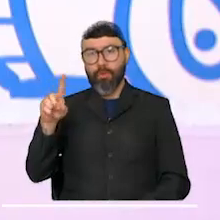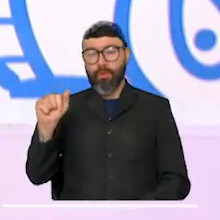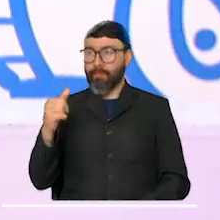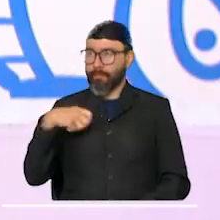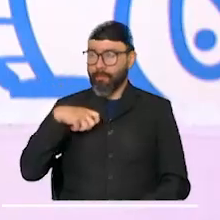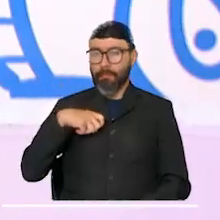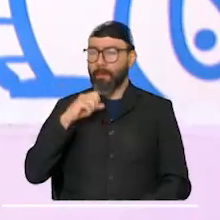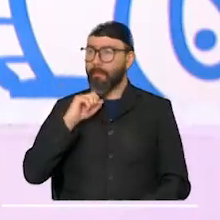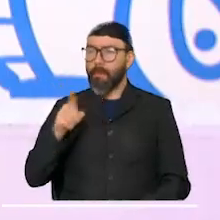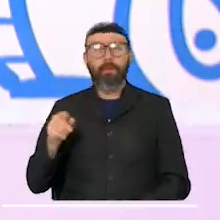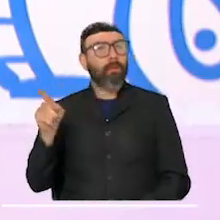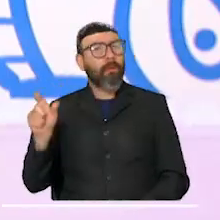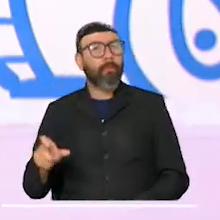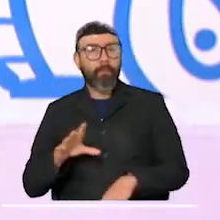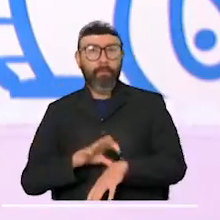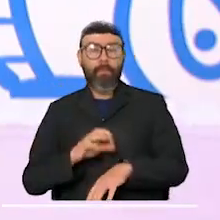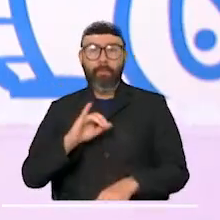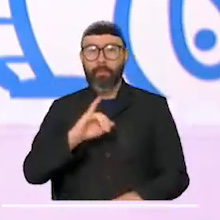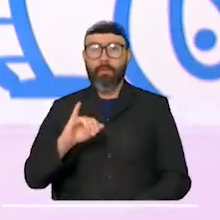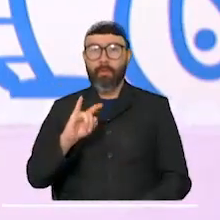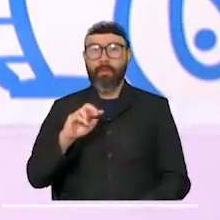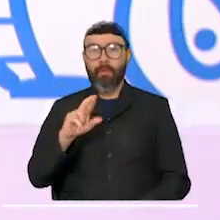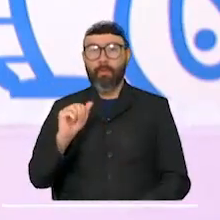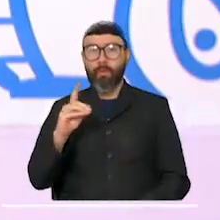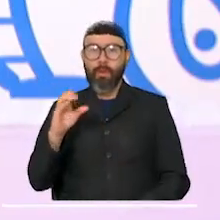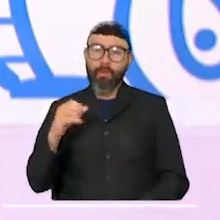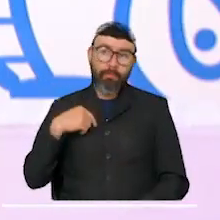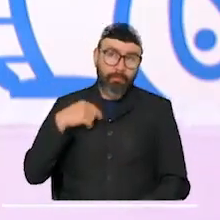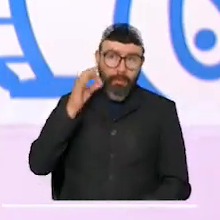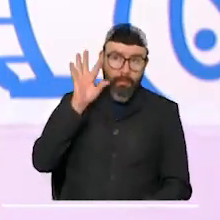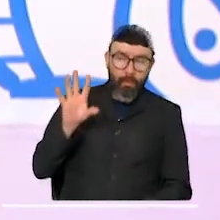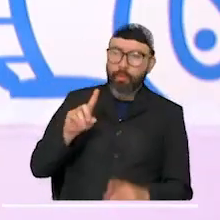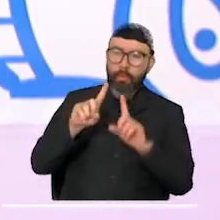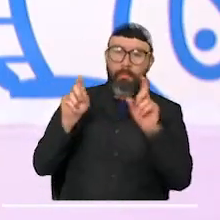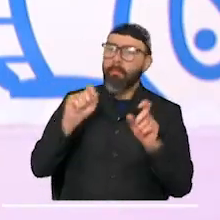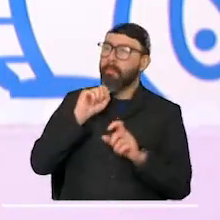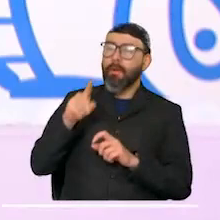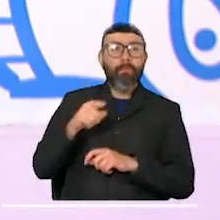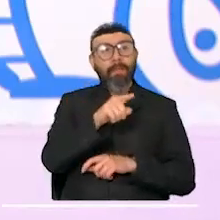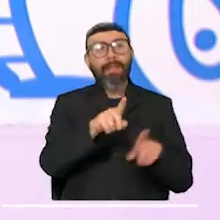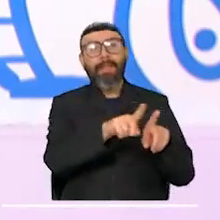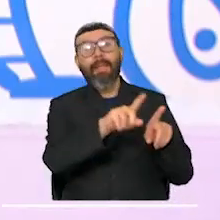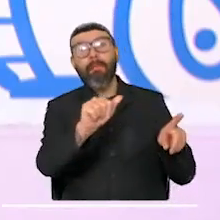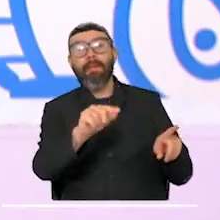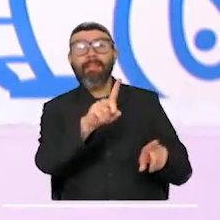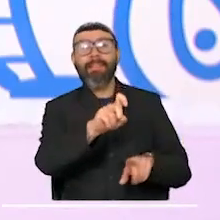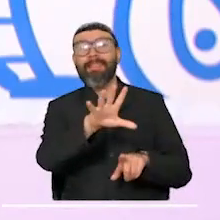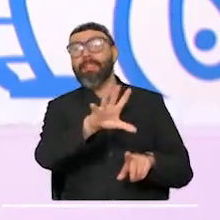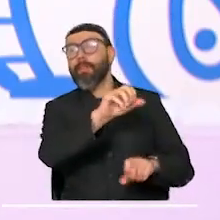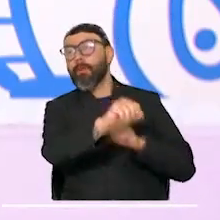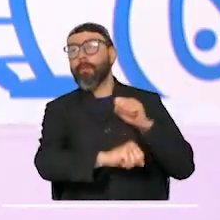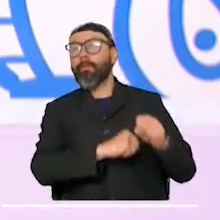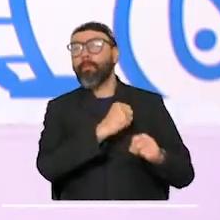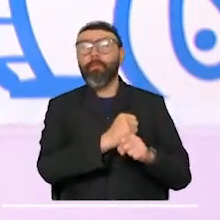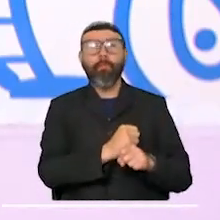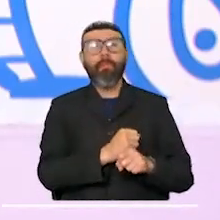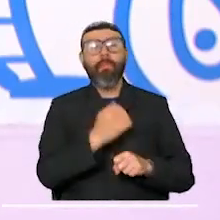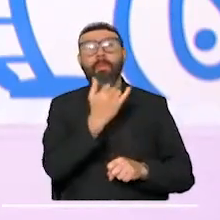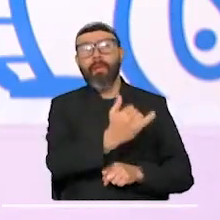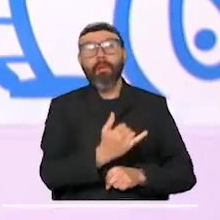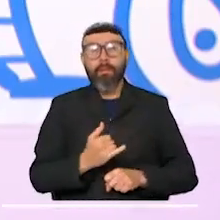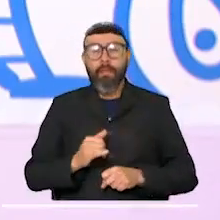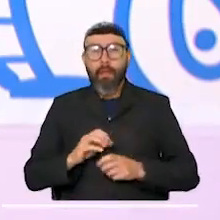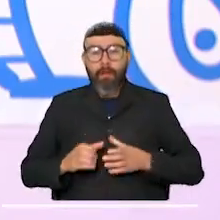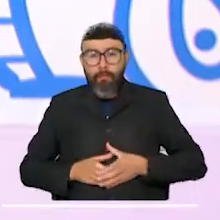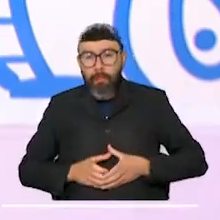Jurado le hago esta pregunta creo que es un poquito técnica habla de su hermana de 65 años que les cayó la vejiga